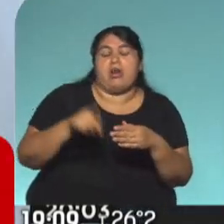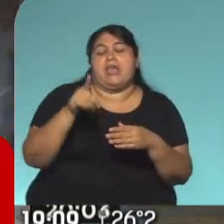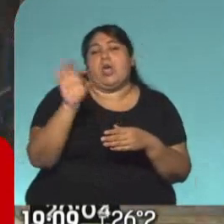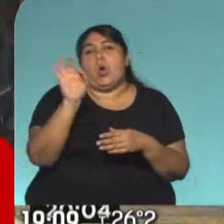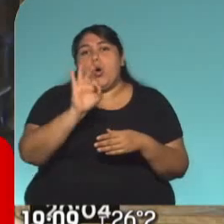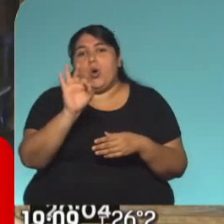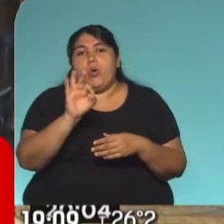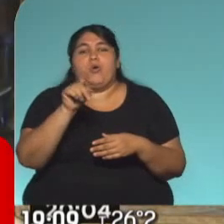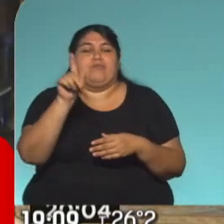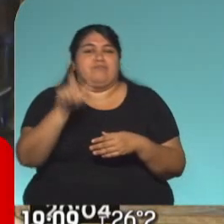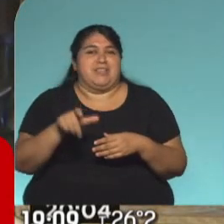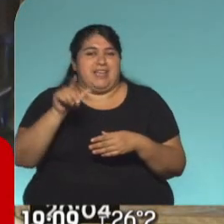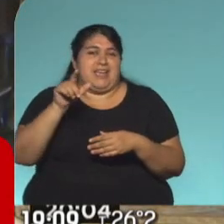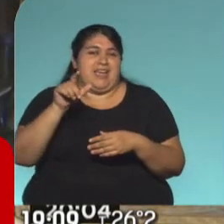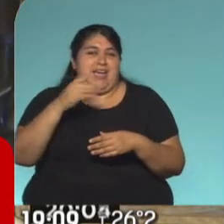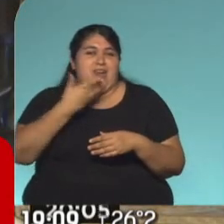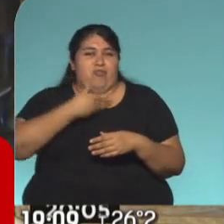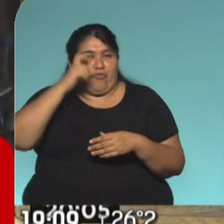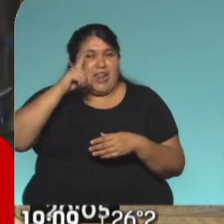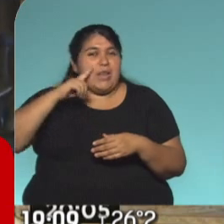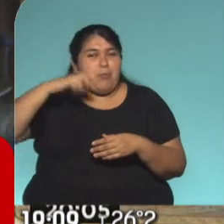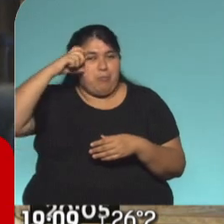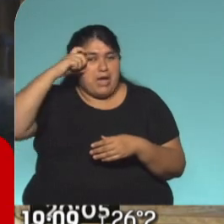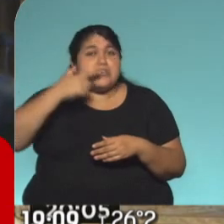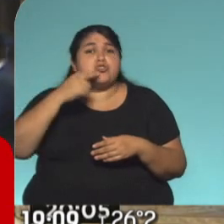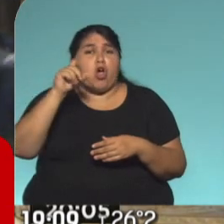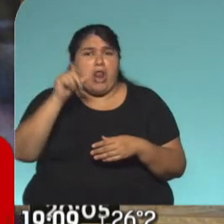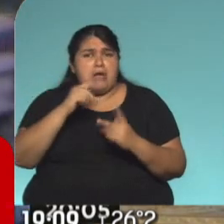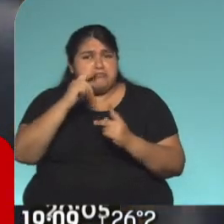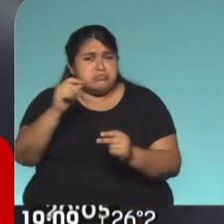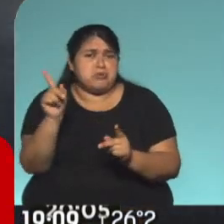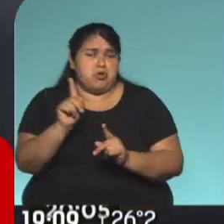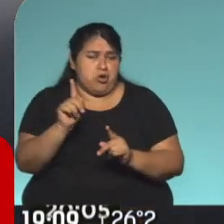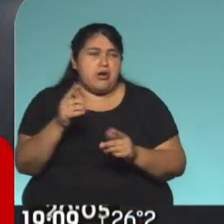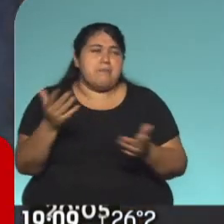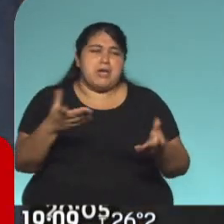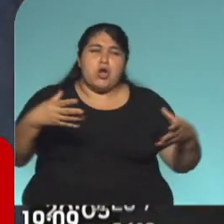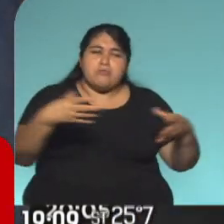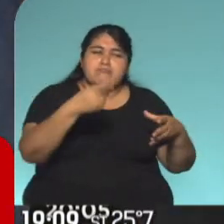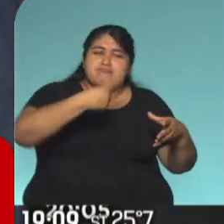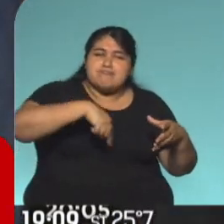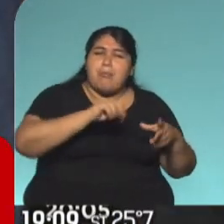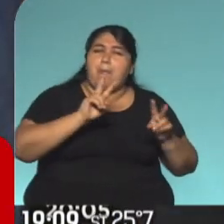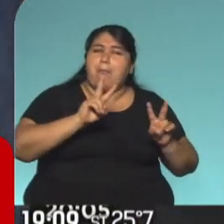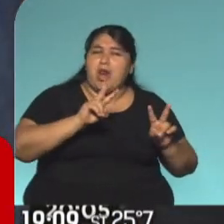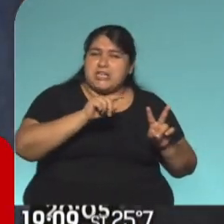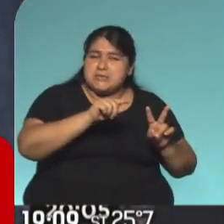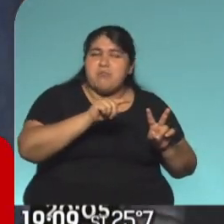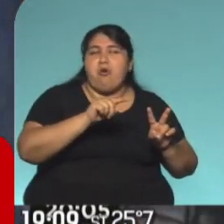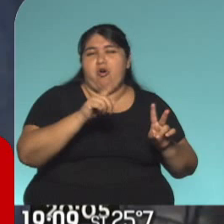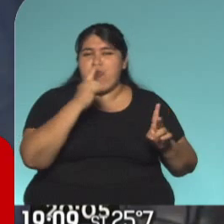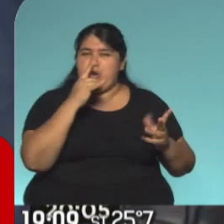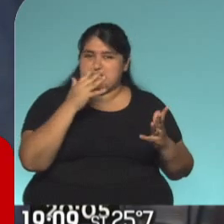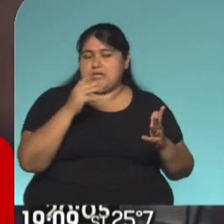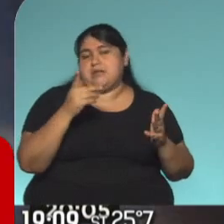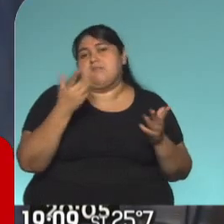propio canciller Felipe Solá. Pero si era incómodo para el peronismo, lo es incluso todavía más para el kirchnerismo, claro está, ¿no? Claro, fíjate,